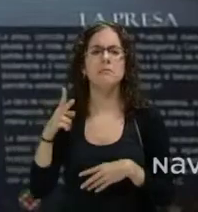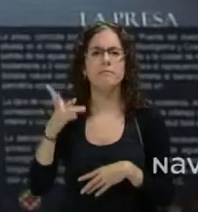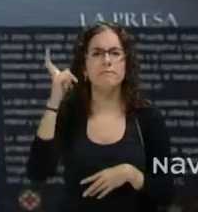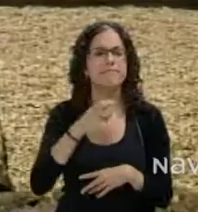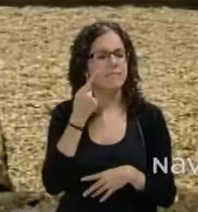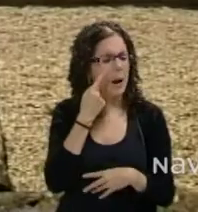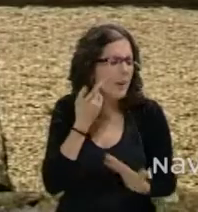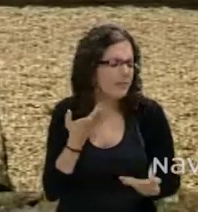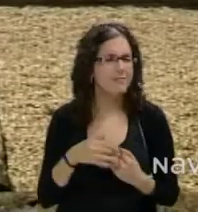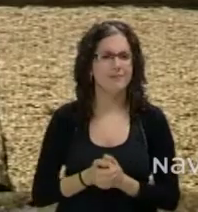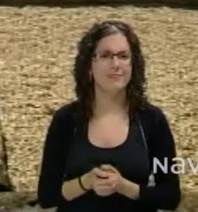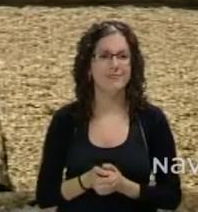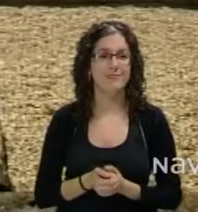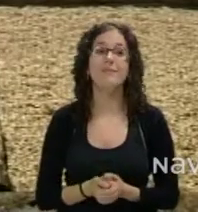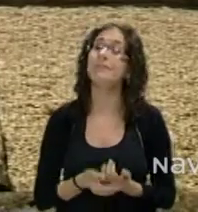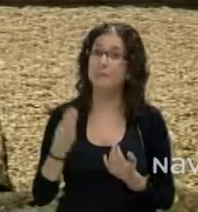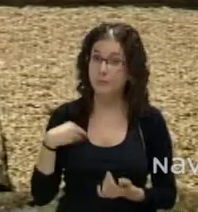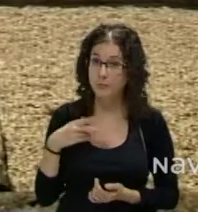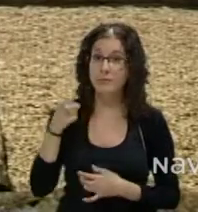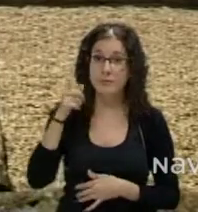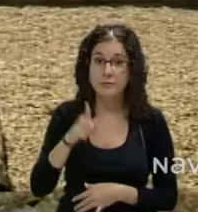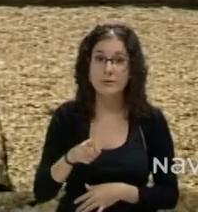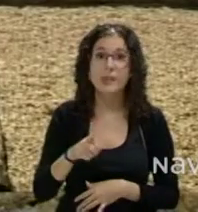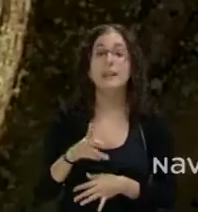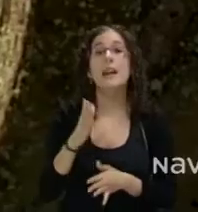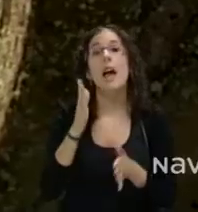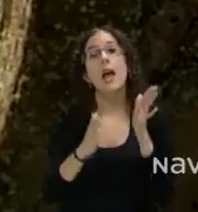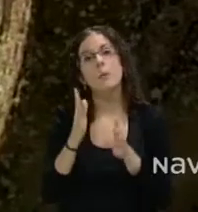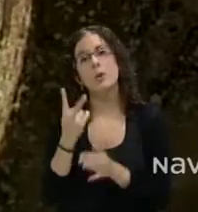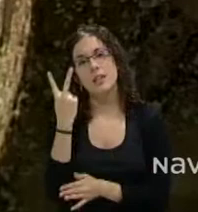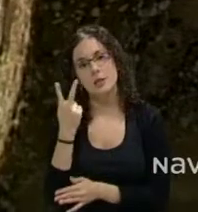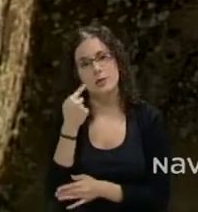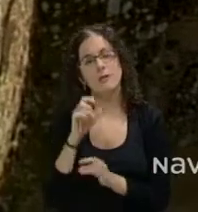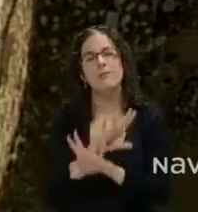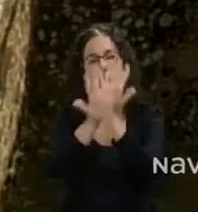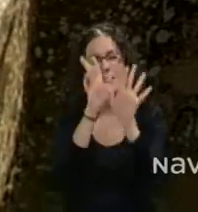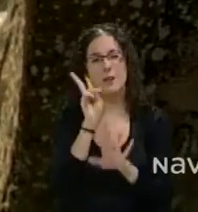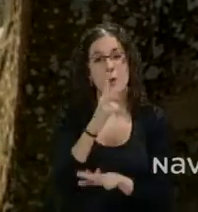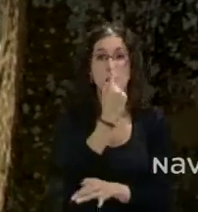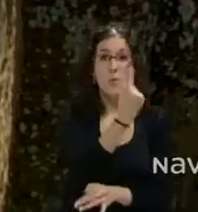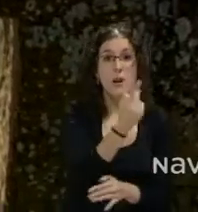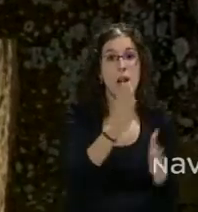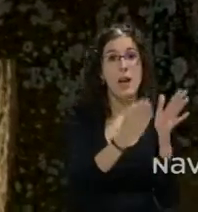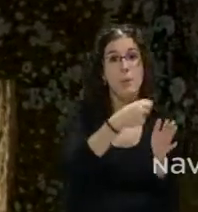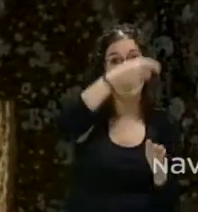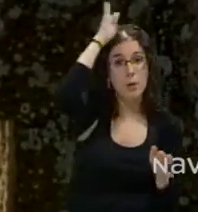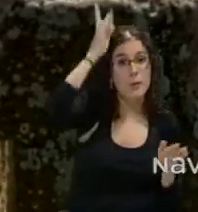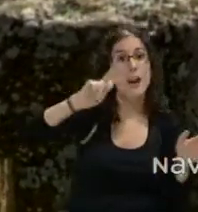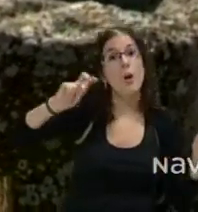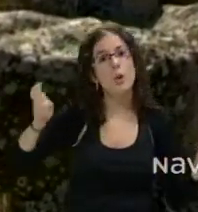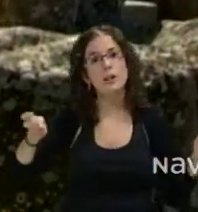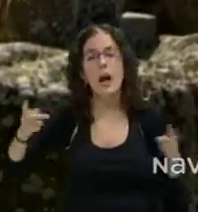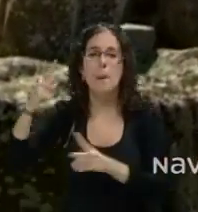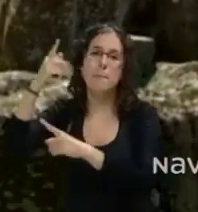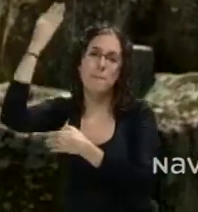En la propia ciudad se distinguen también 2 partes, una etapa romana y otra medieval bien diferenciadas. En la zona romana también